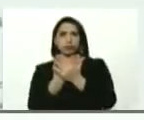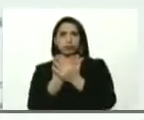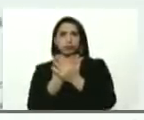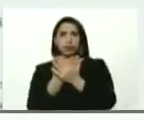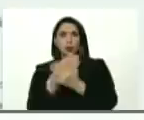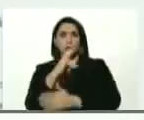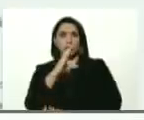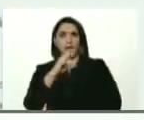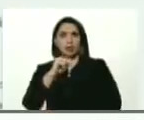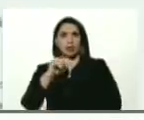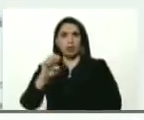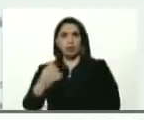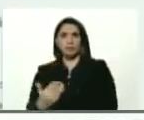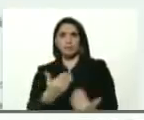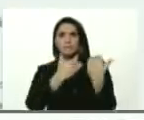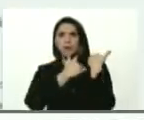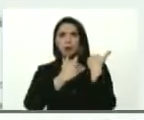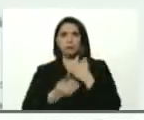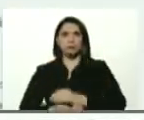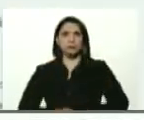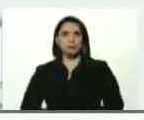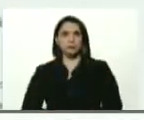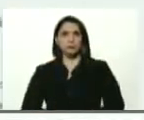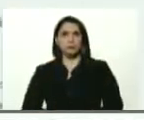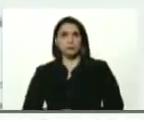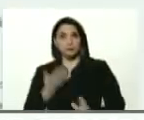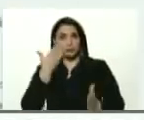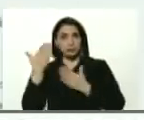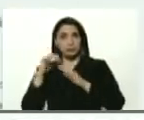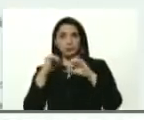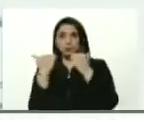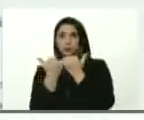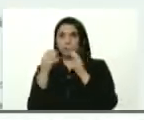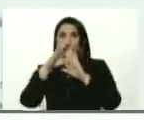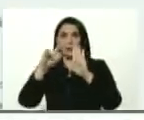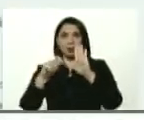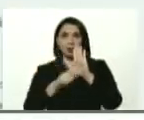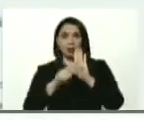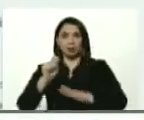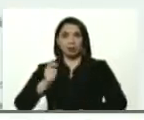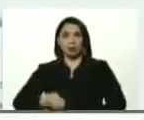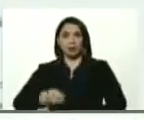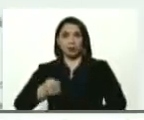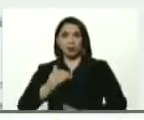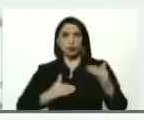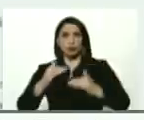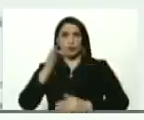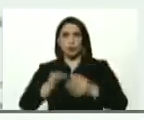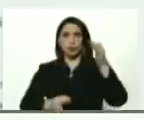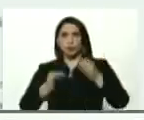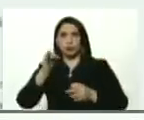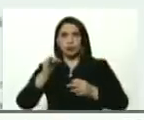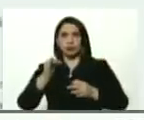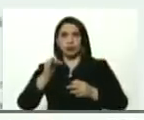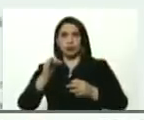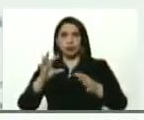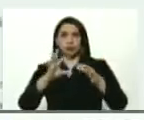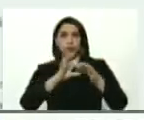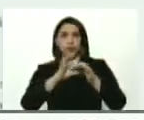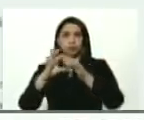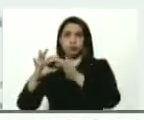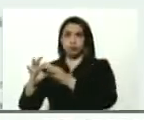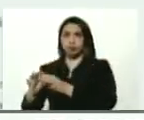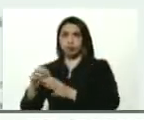Consejo Nacional Electoral. La Sala Constitucional del Tribunal Supremo de Justicia, con ponencia conjunta de los magistrados